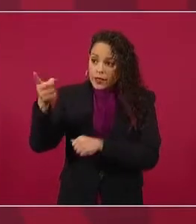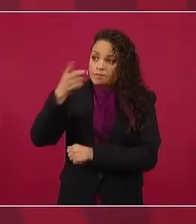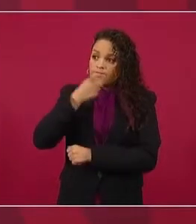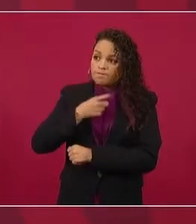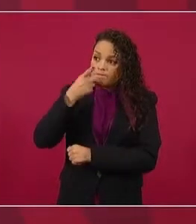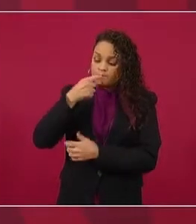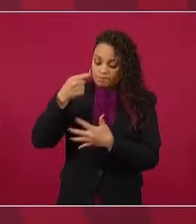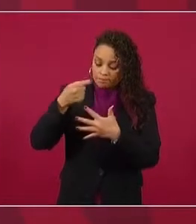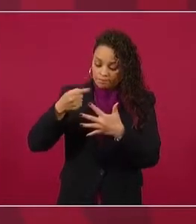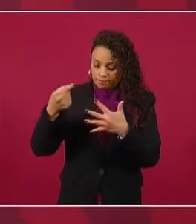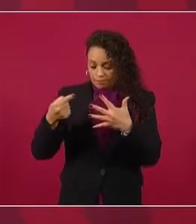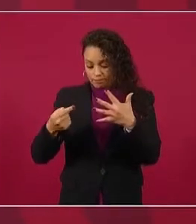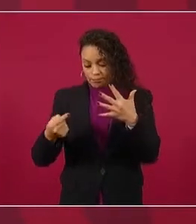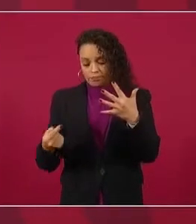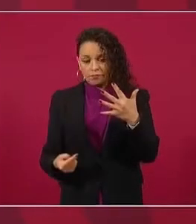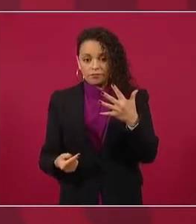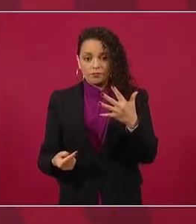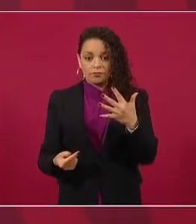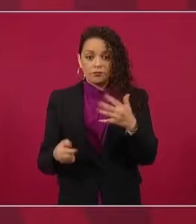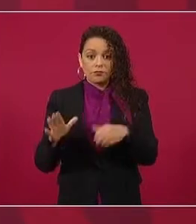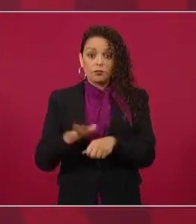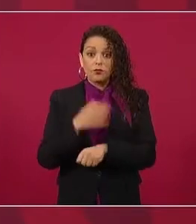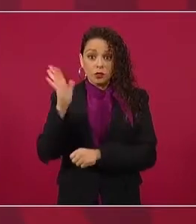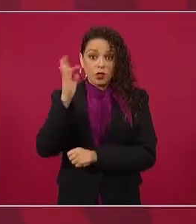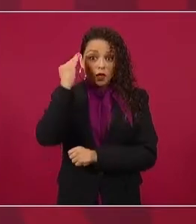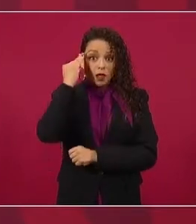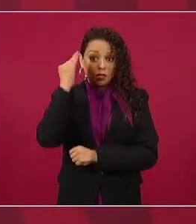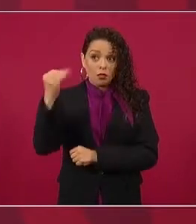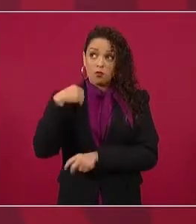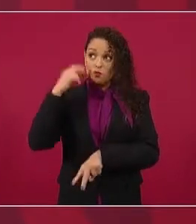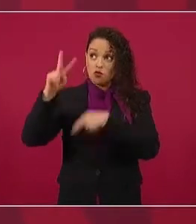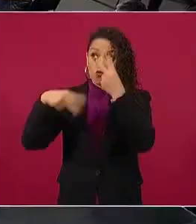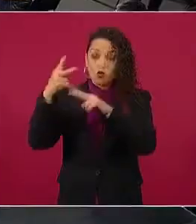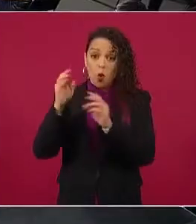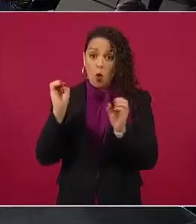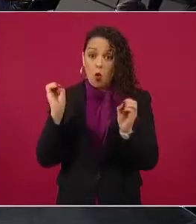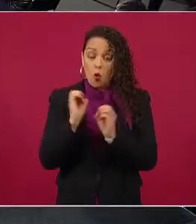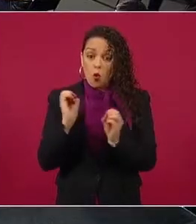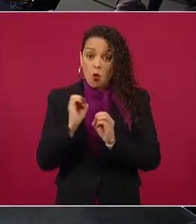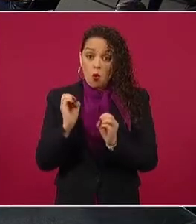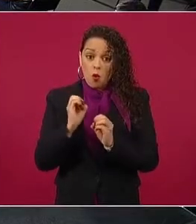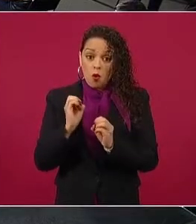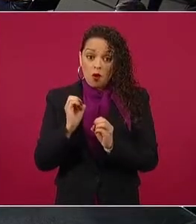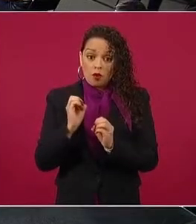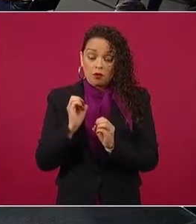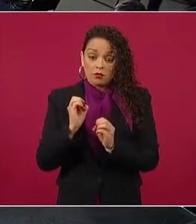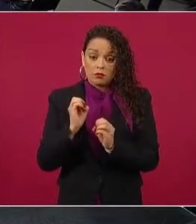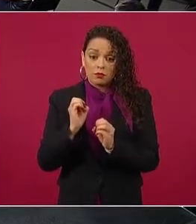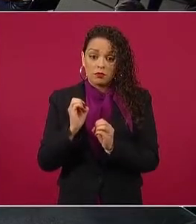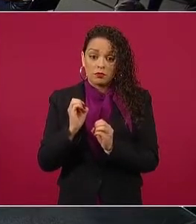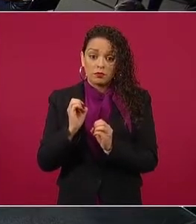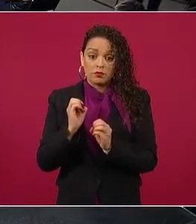Sí, porque además ya tiene tiempo que no voy para allá. Ese camino